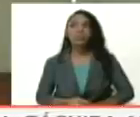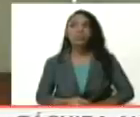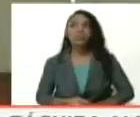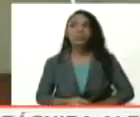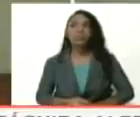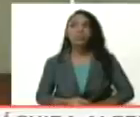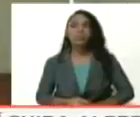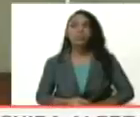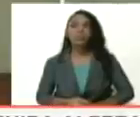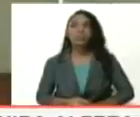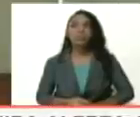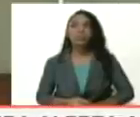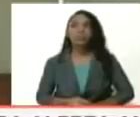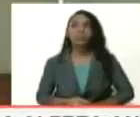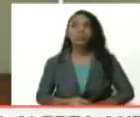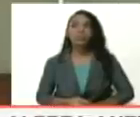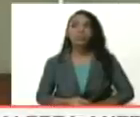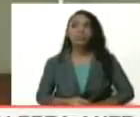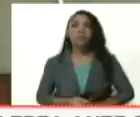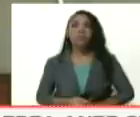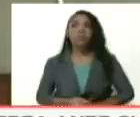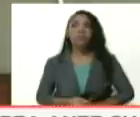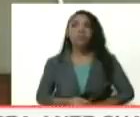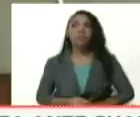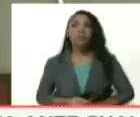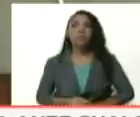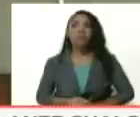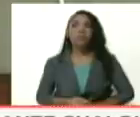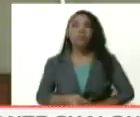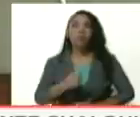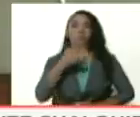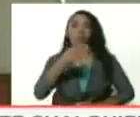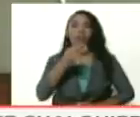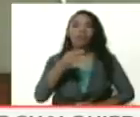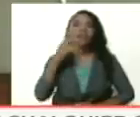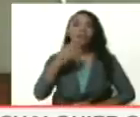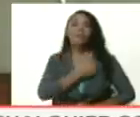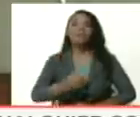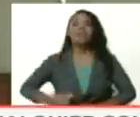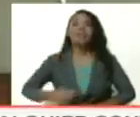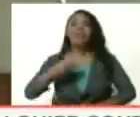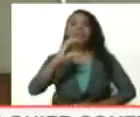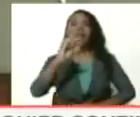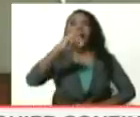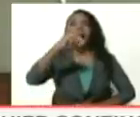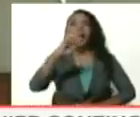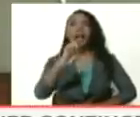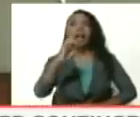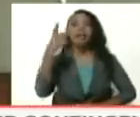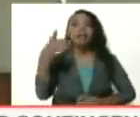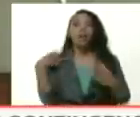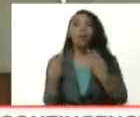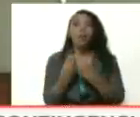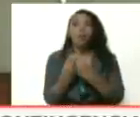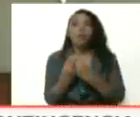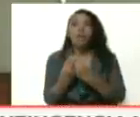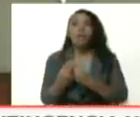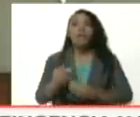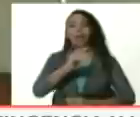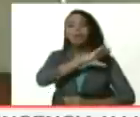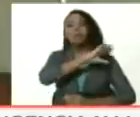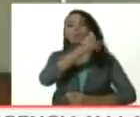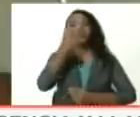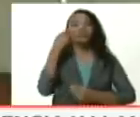Buenas tardes, seguidamente, declaración de la ciudadana Tibisay Lucena Ramírez, presidenta del Consejo Nacional Electoral, en compañía de las rectoras y el